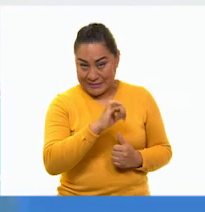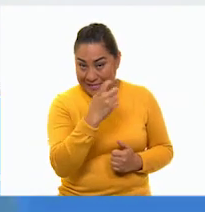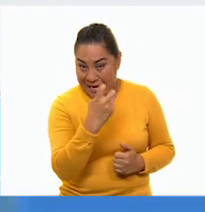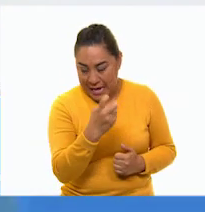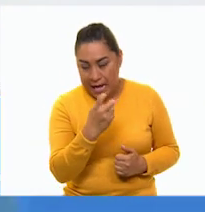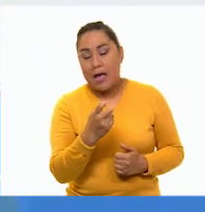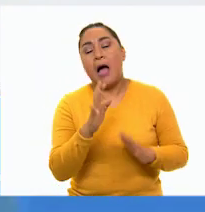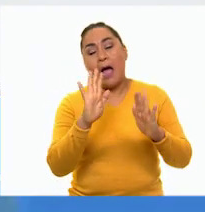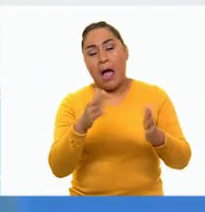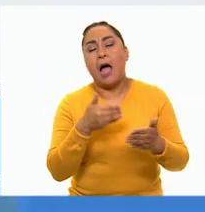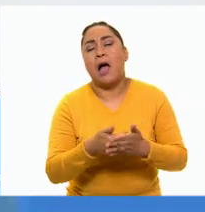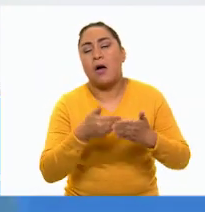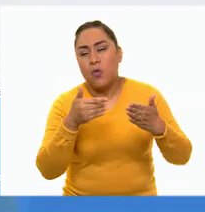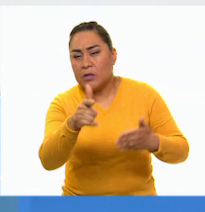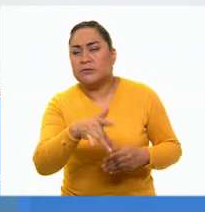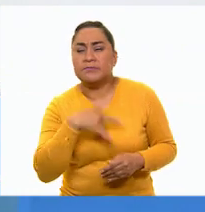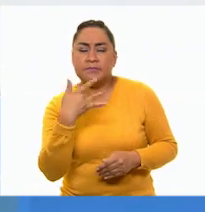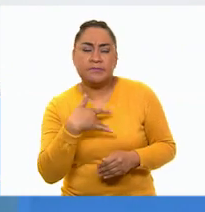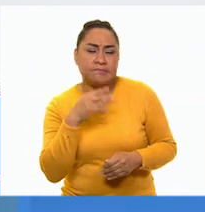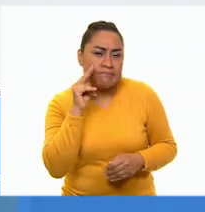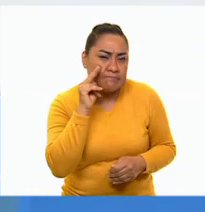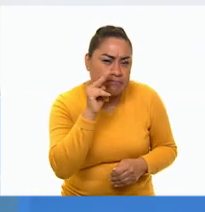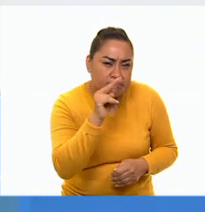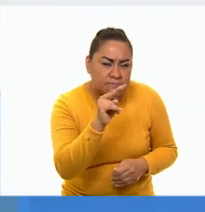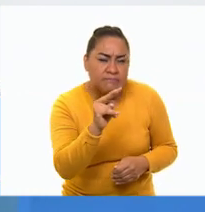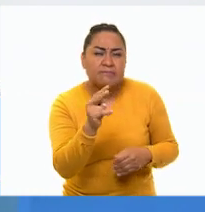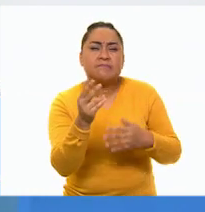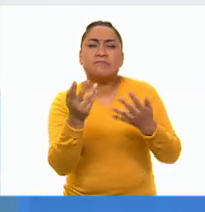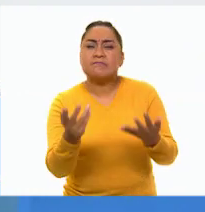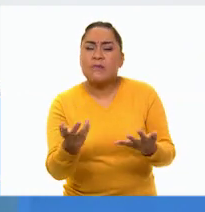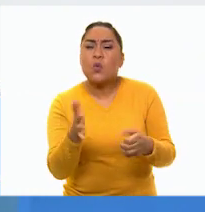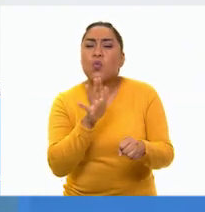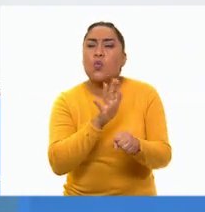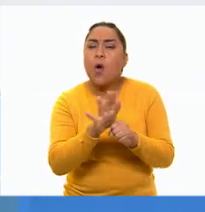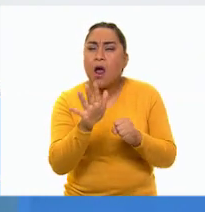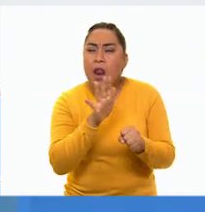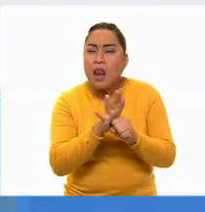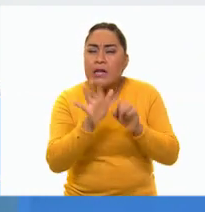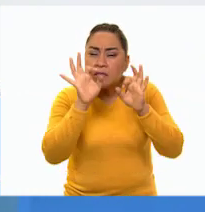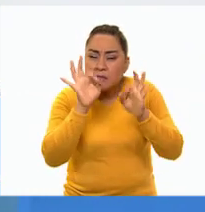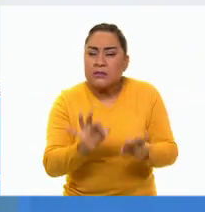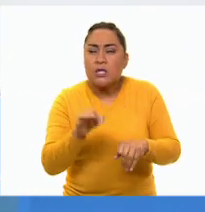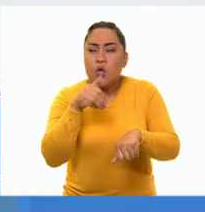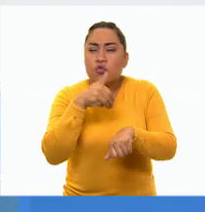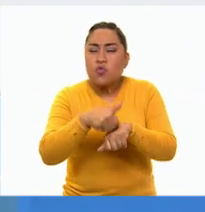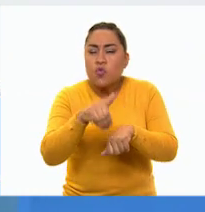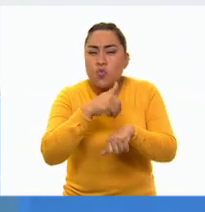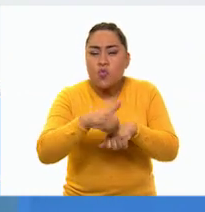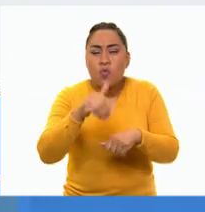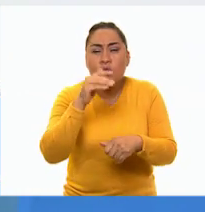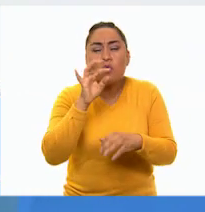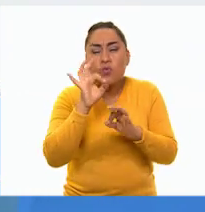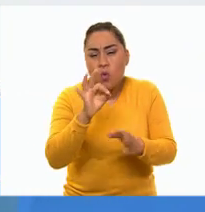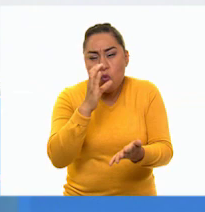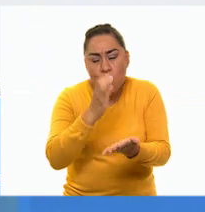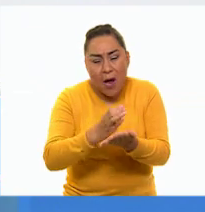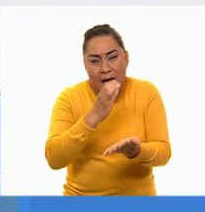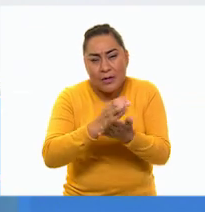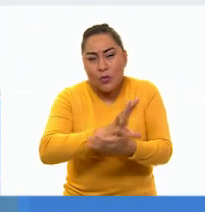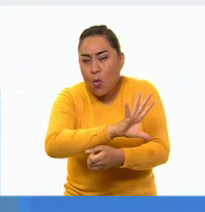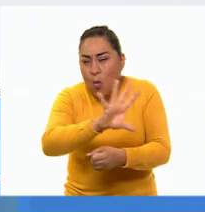y ahora nos toca identificar cuál de estos fue el número exacto de libretas que